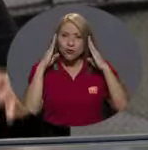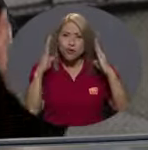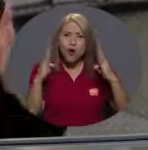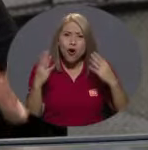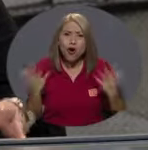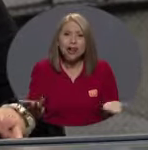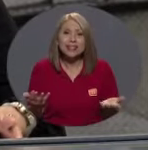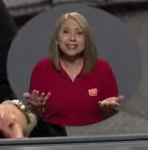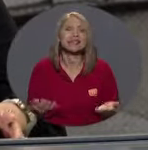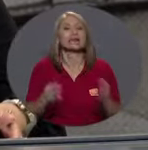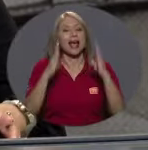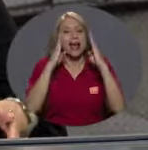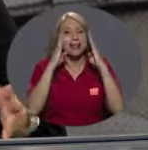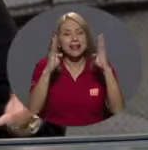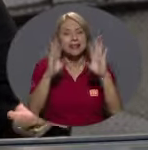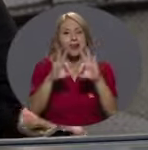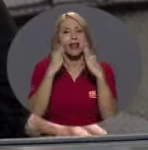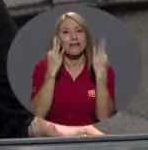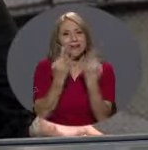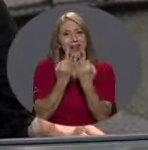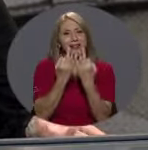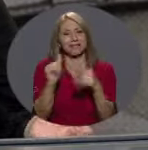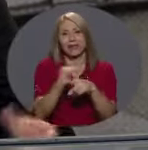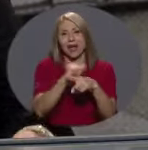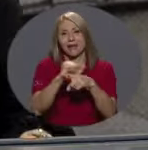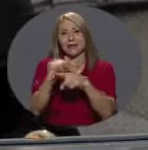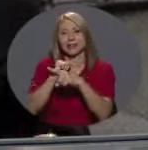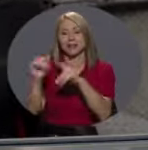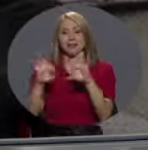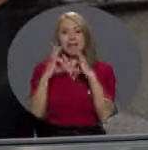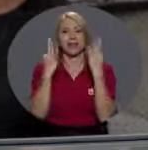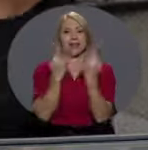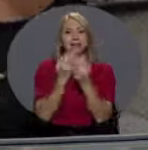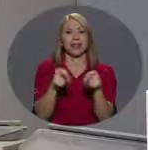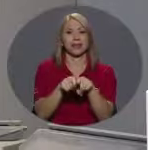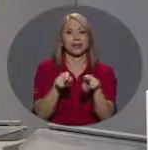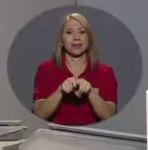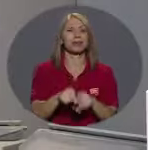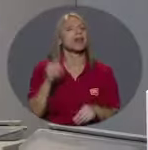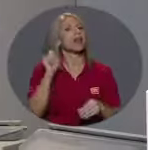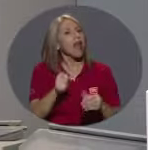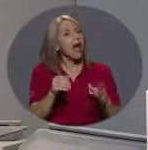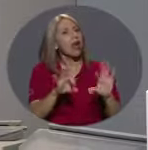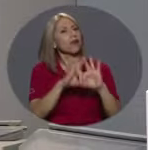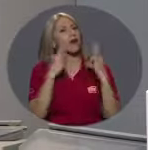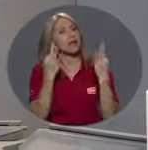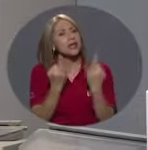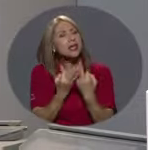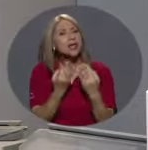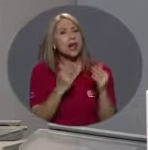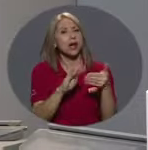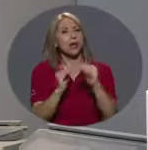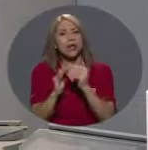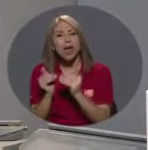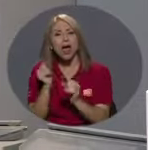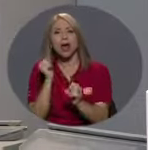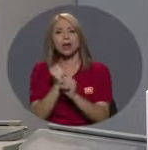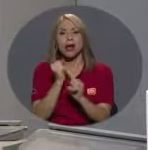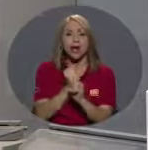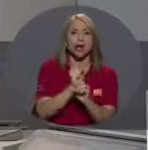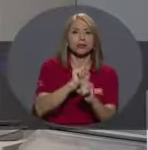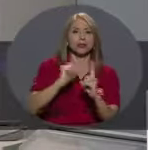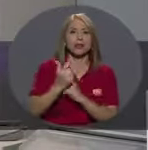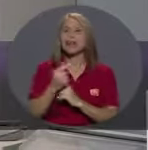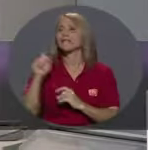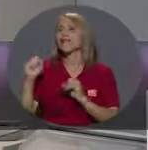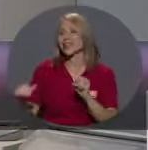es pongámosle atención a la familia y capacitemos a la familia. Hay que trabajar también en todos esos entornos, la familia, la comunidad, la parte laboral, la parte